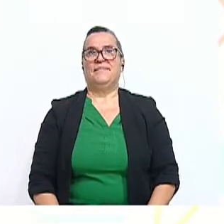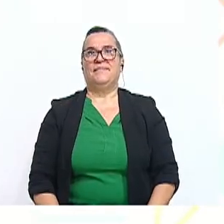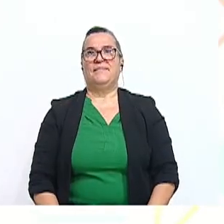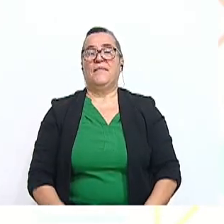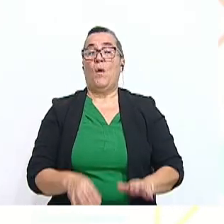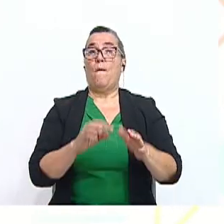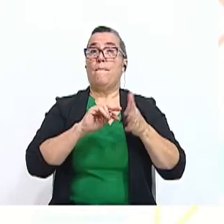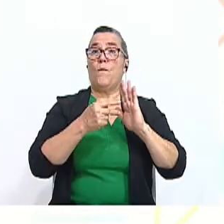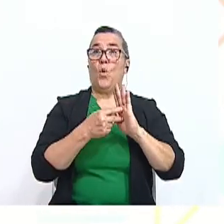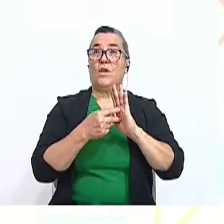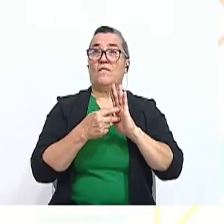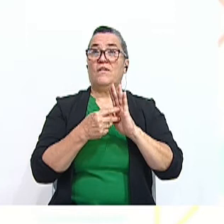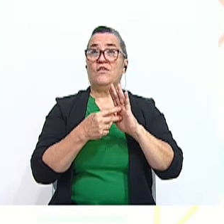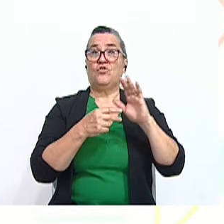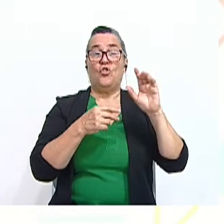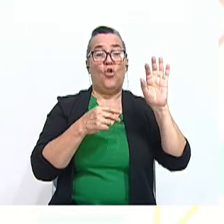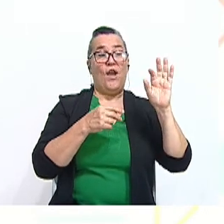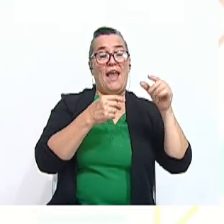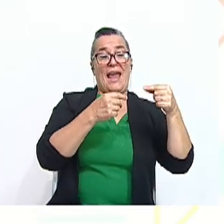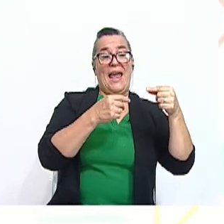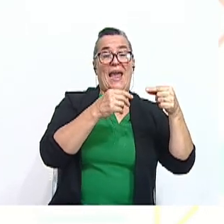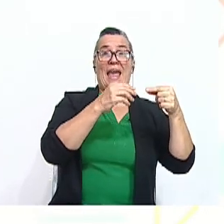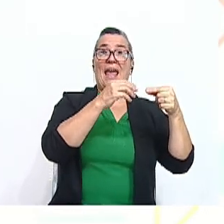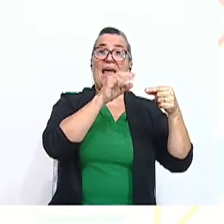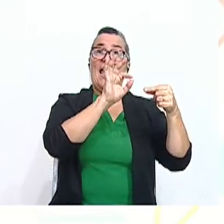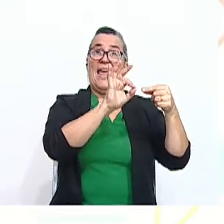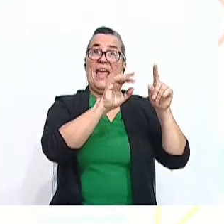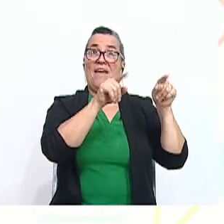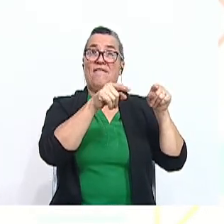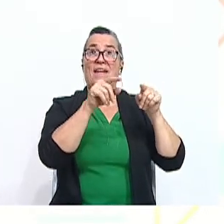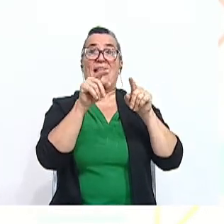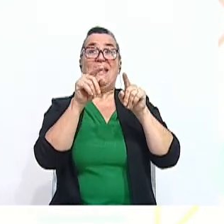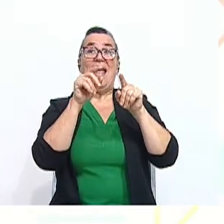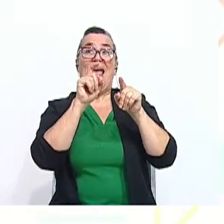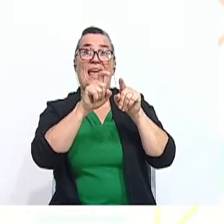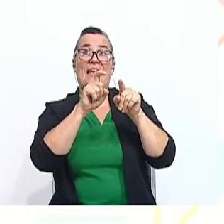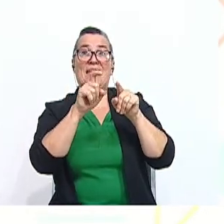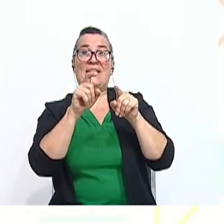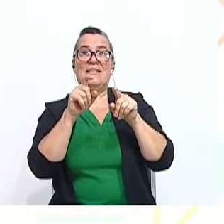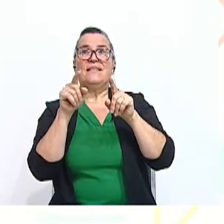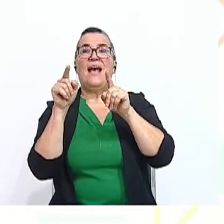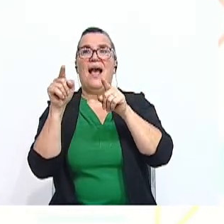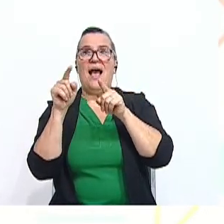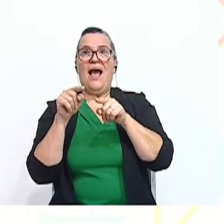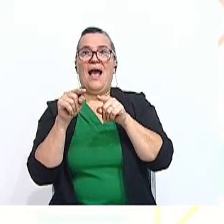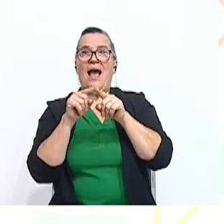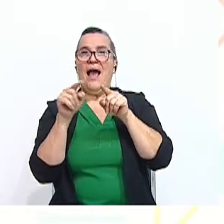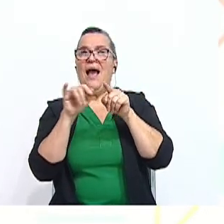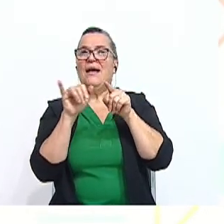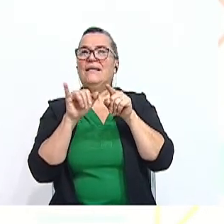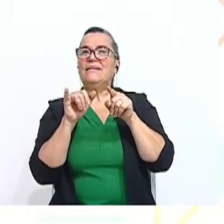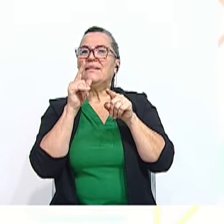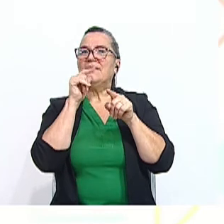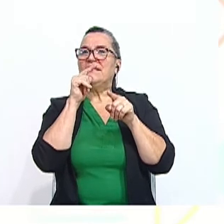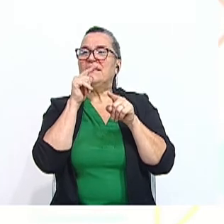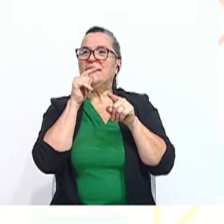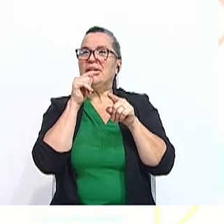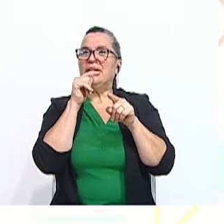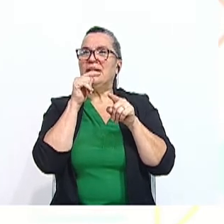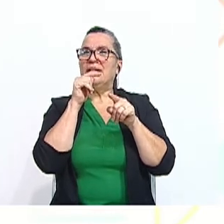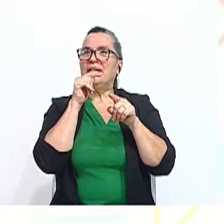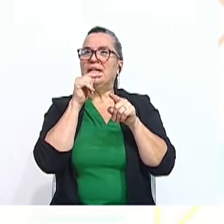por definición, lo definimos como g de f de x. Entonces, ¿quién era f de x?